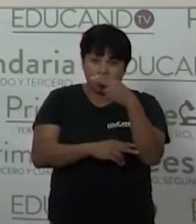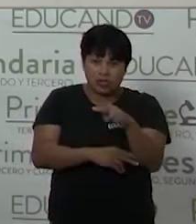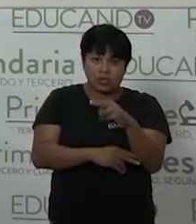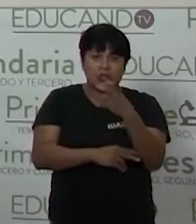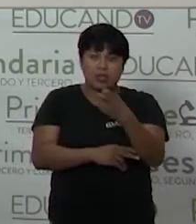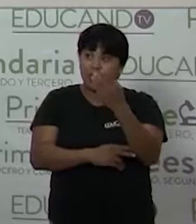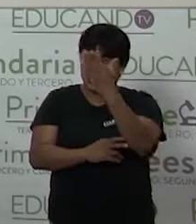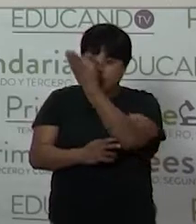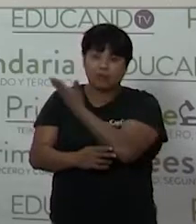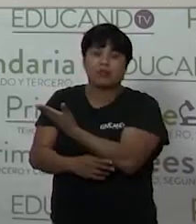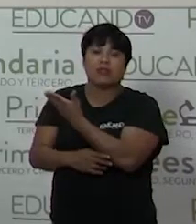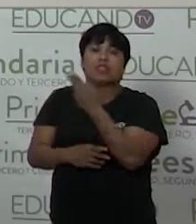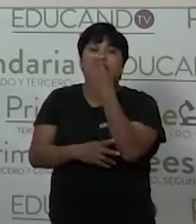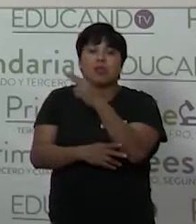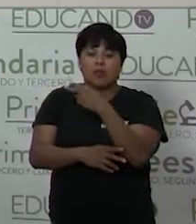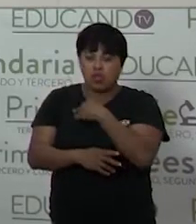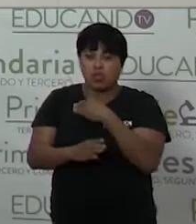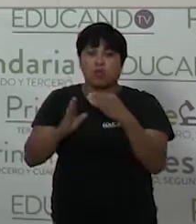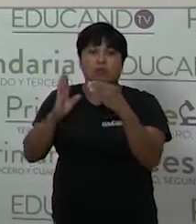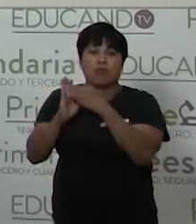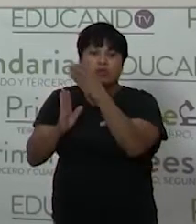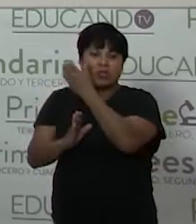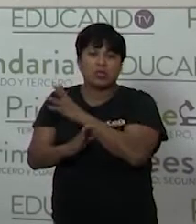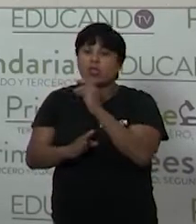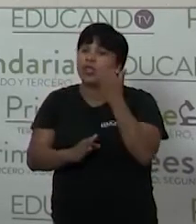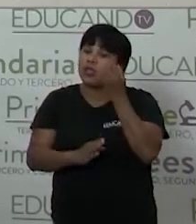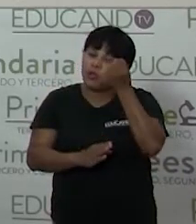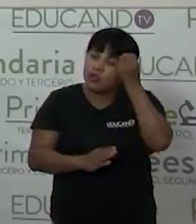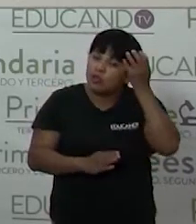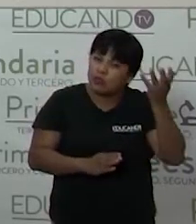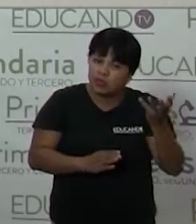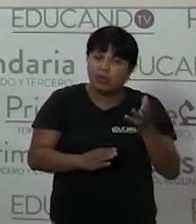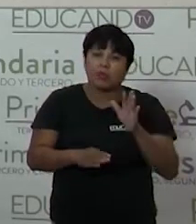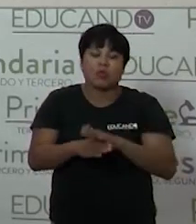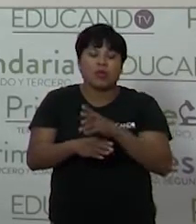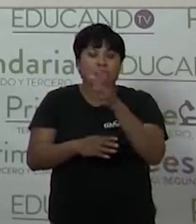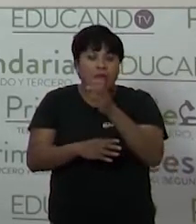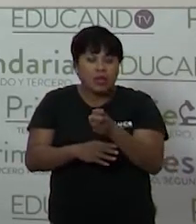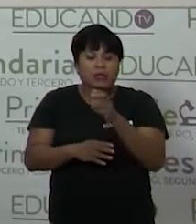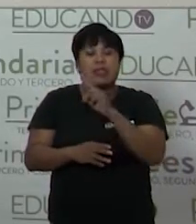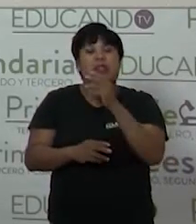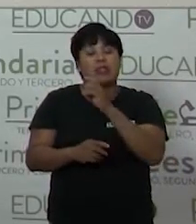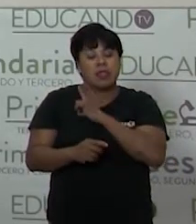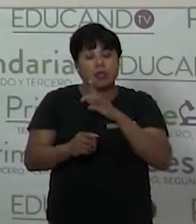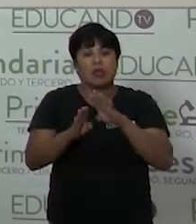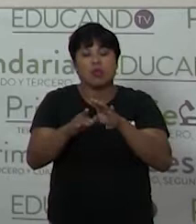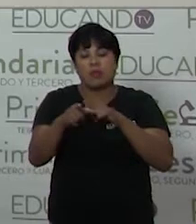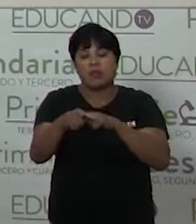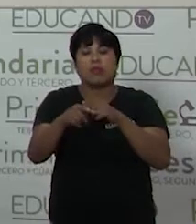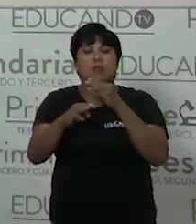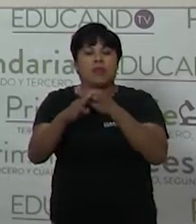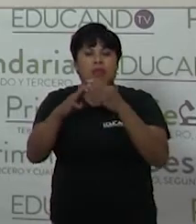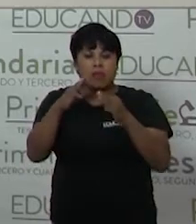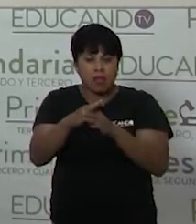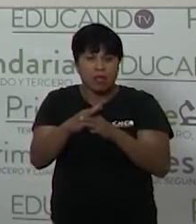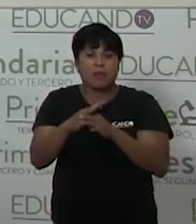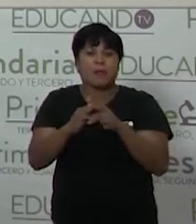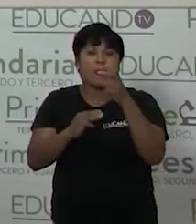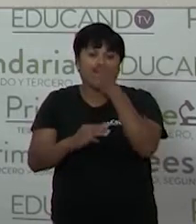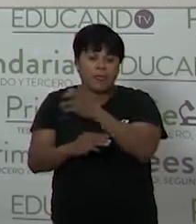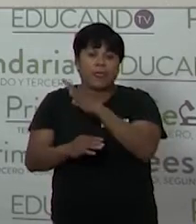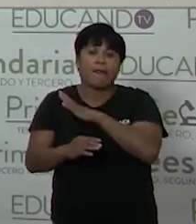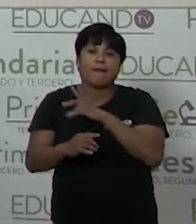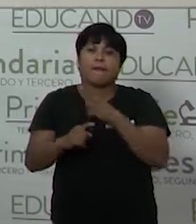y estos nombres que puse aquí no quiero que se les olviden porque son nuestro equipo de material didáctico y hoy